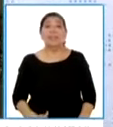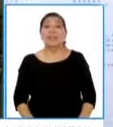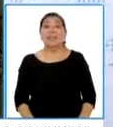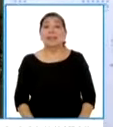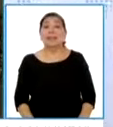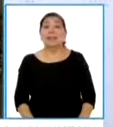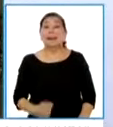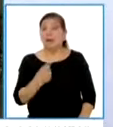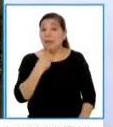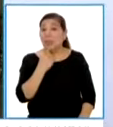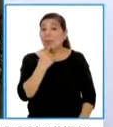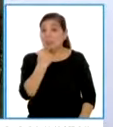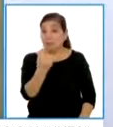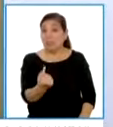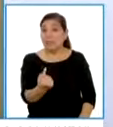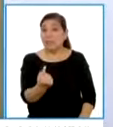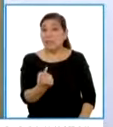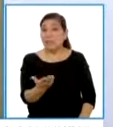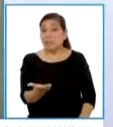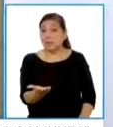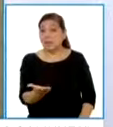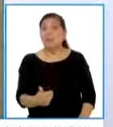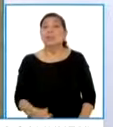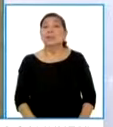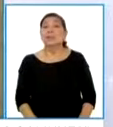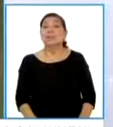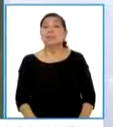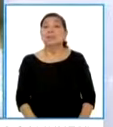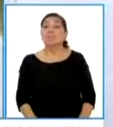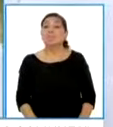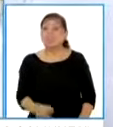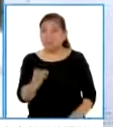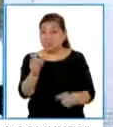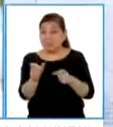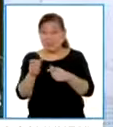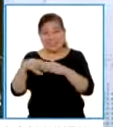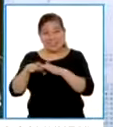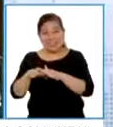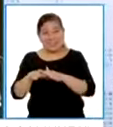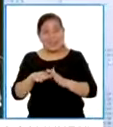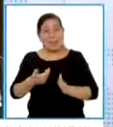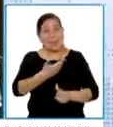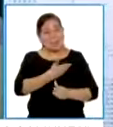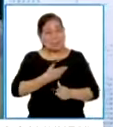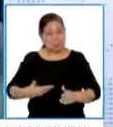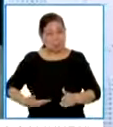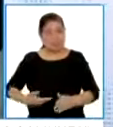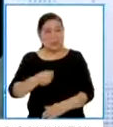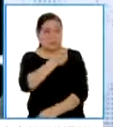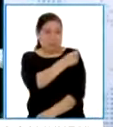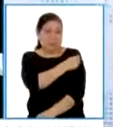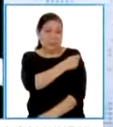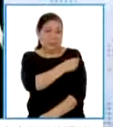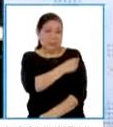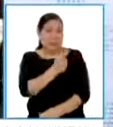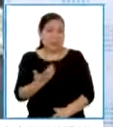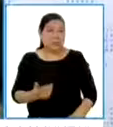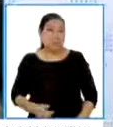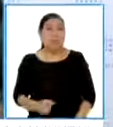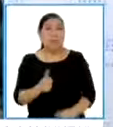ha informado que los miembros de mesa van a ser vacunados en los